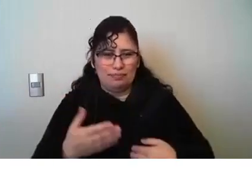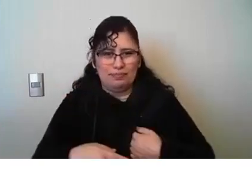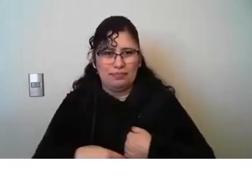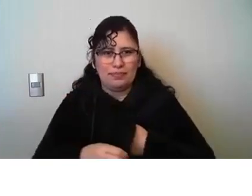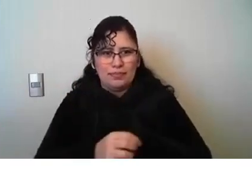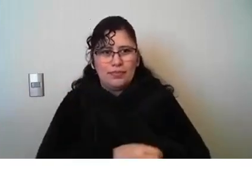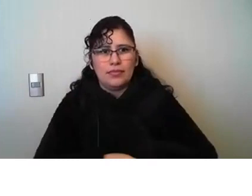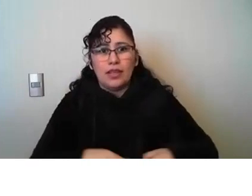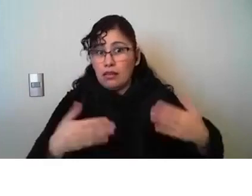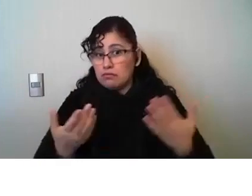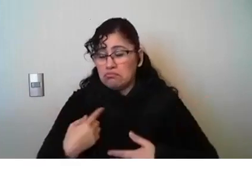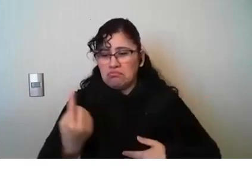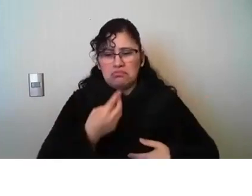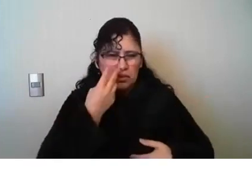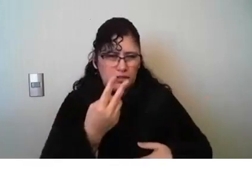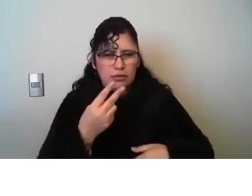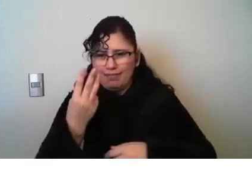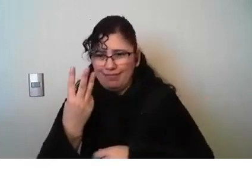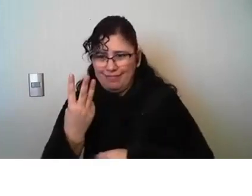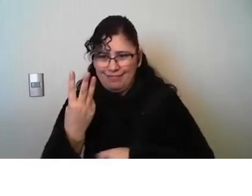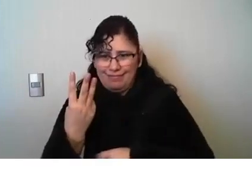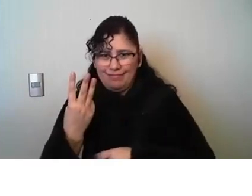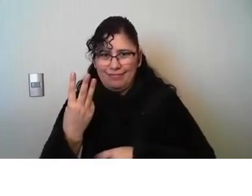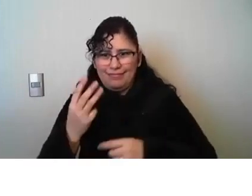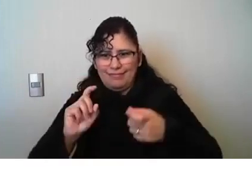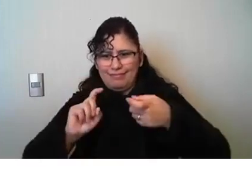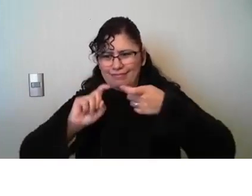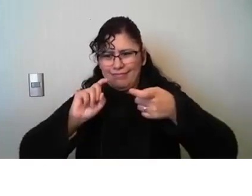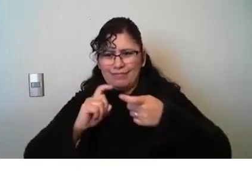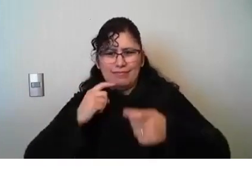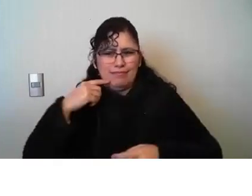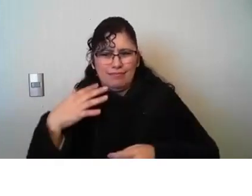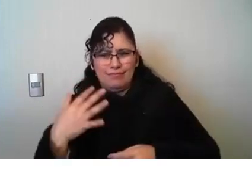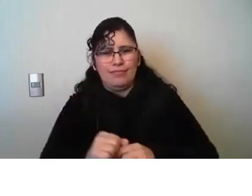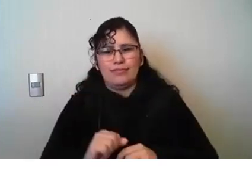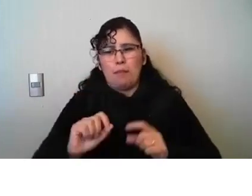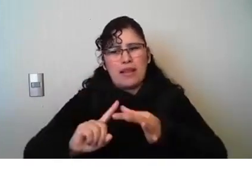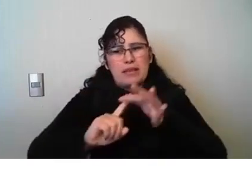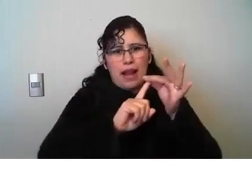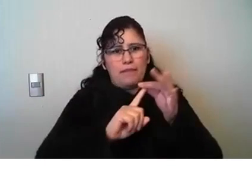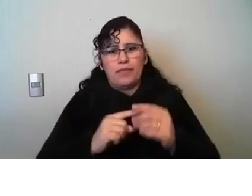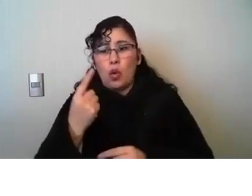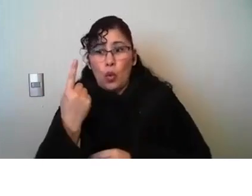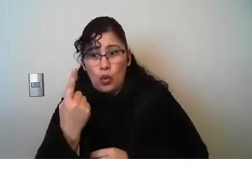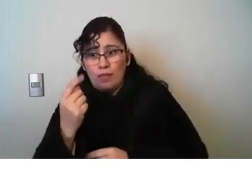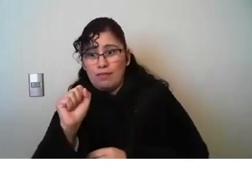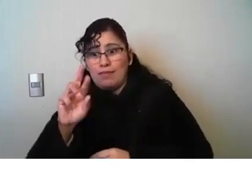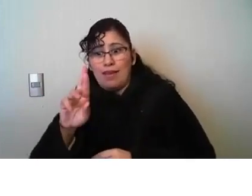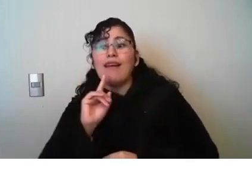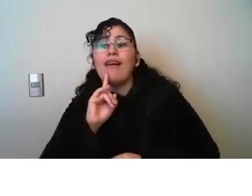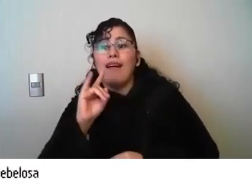algunos tres circuitos principales. Uno asociado al arquicerebelo,